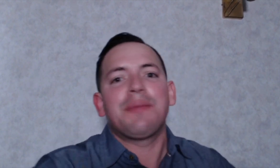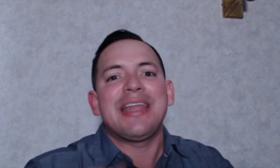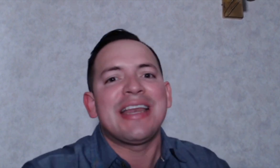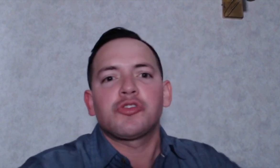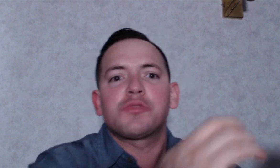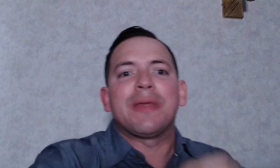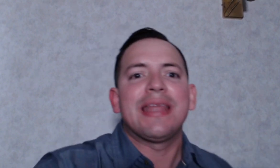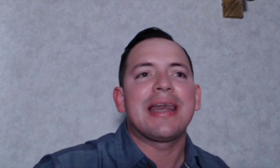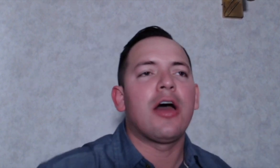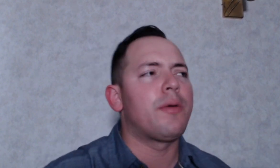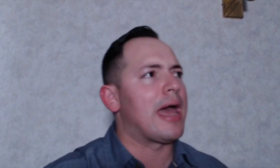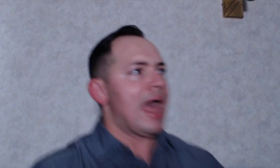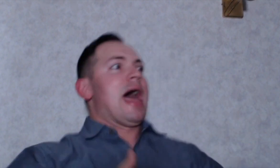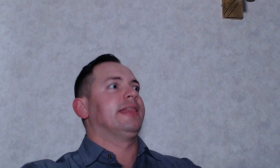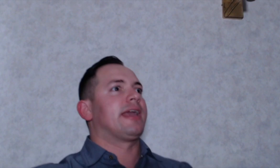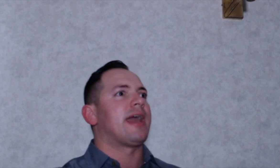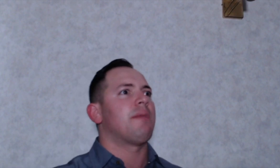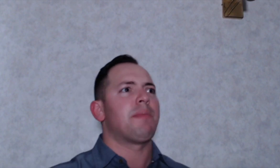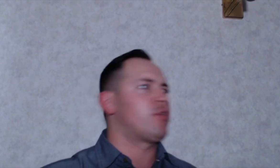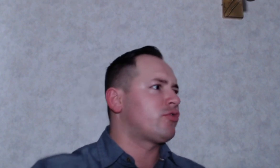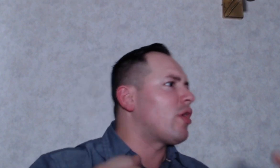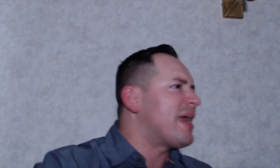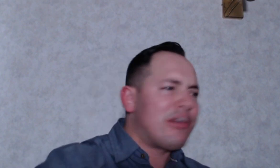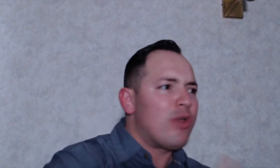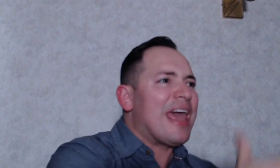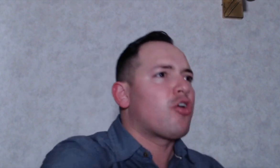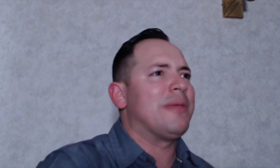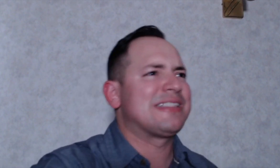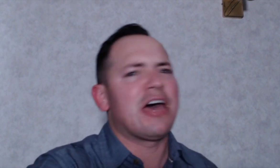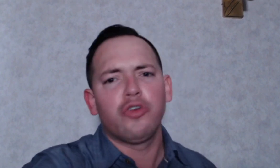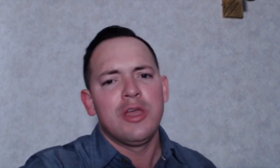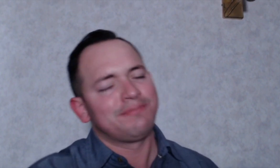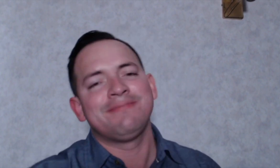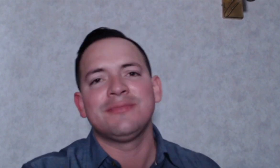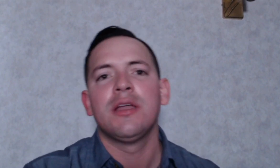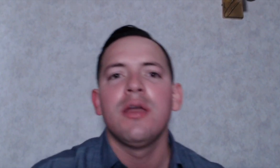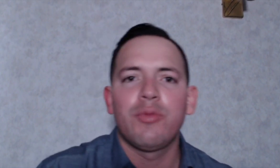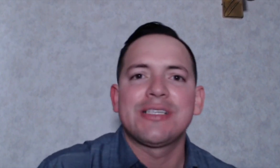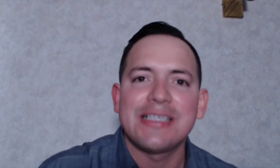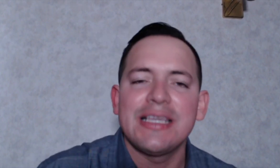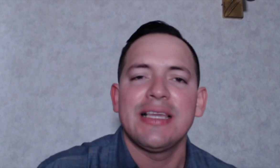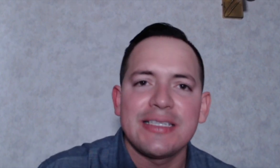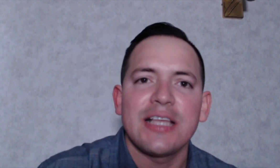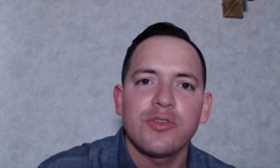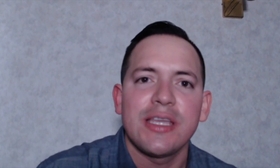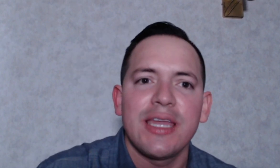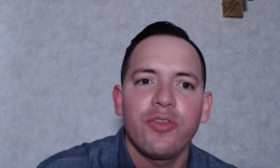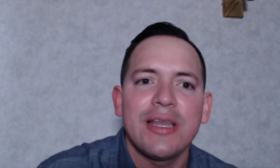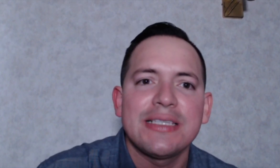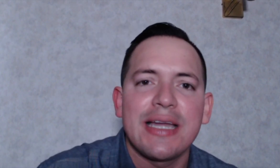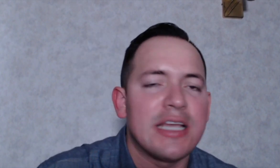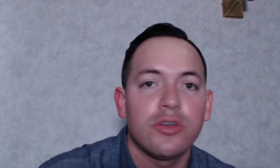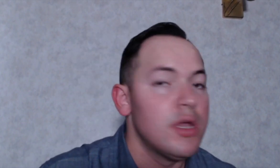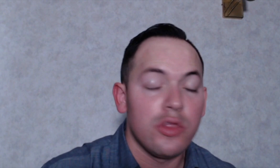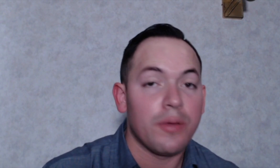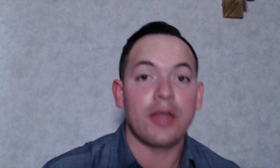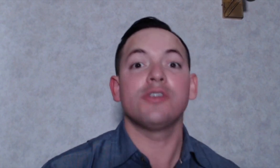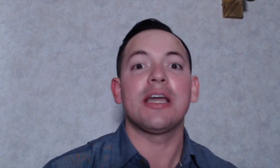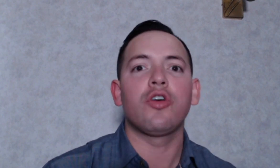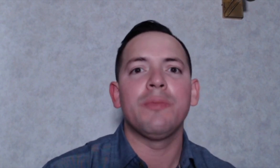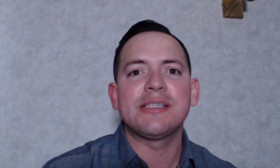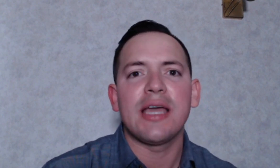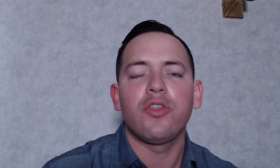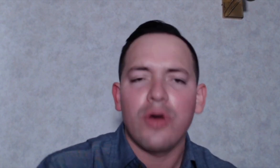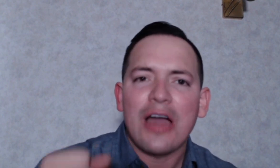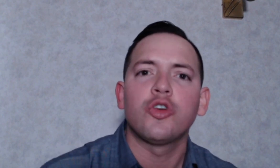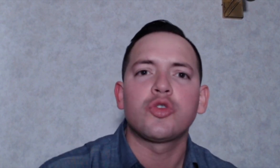siguiente te vienen a suspender la obra. ¡Andy, caramba! Pero todavía no la he comenzado. Pues así está sucediendo en este caso. Todavía no se